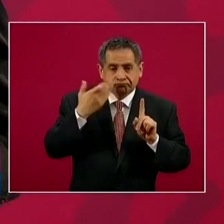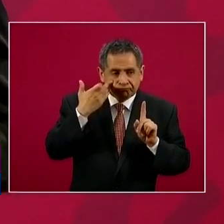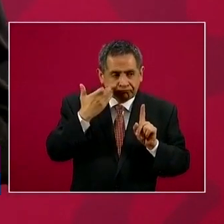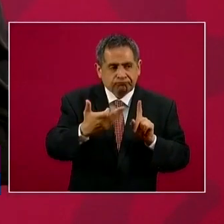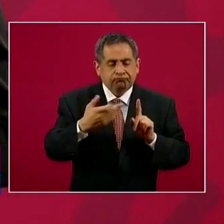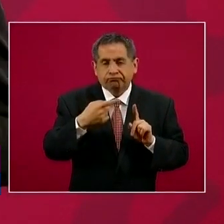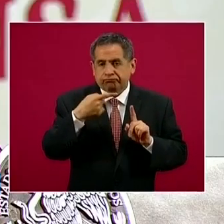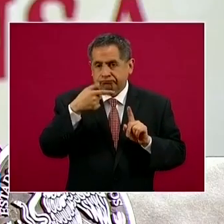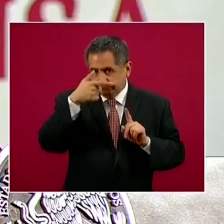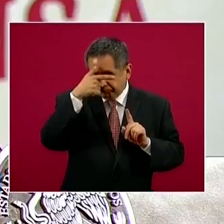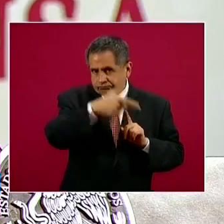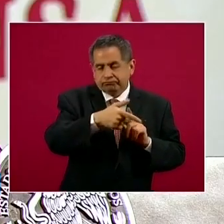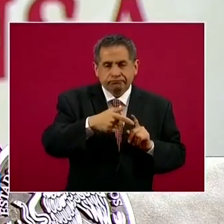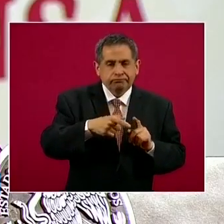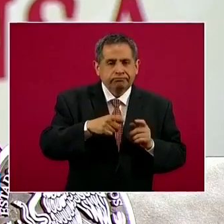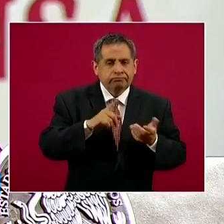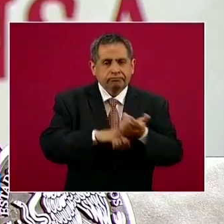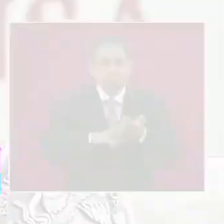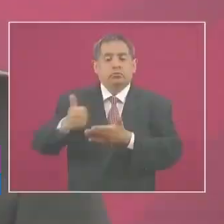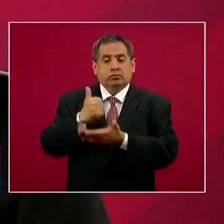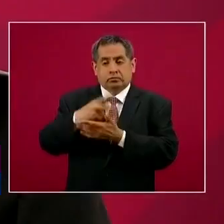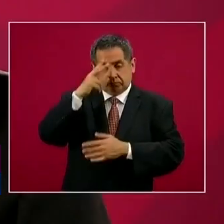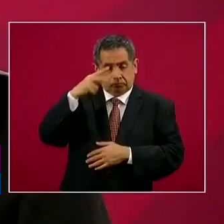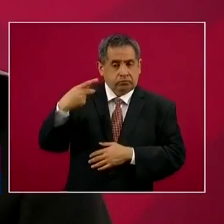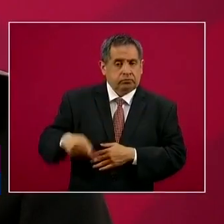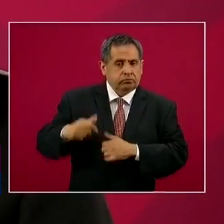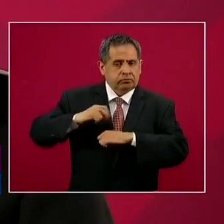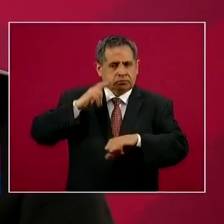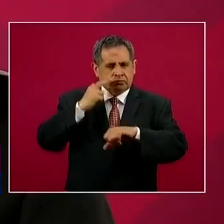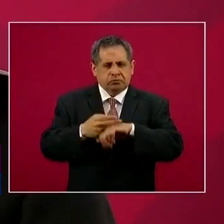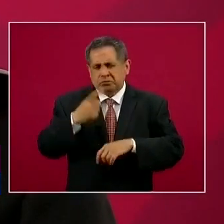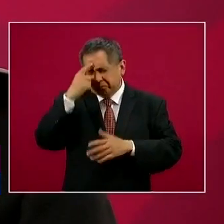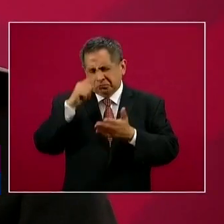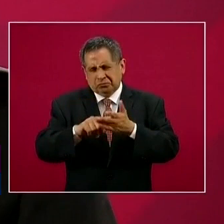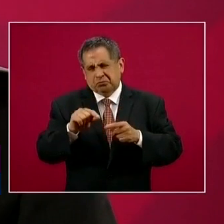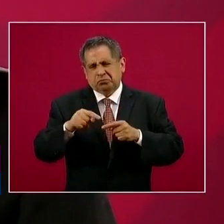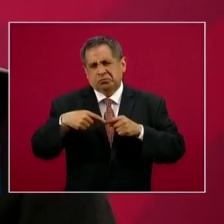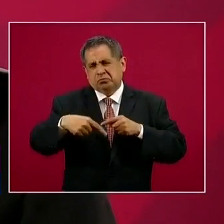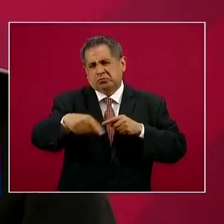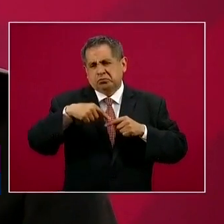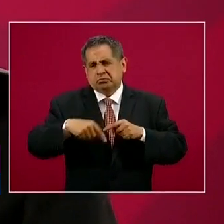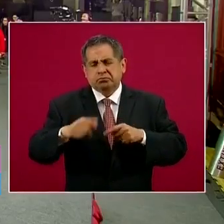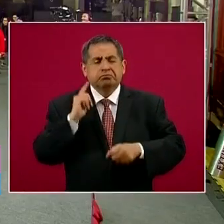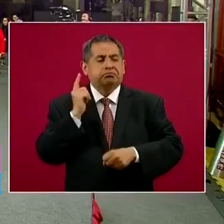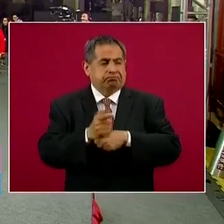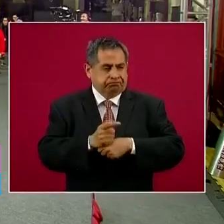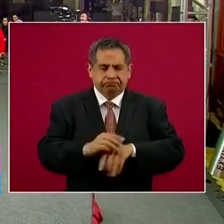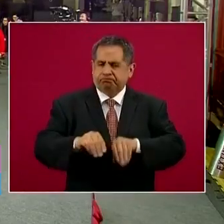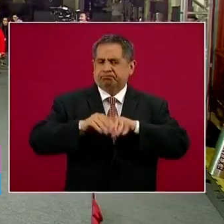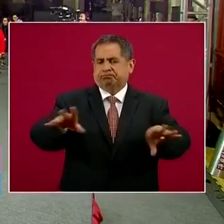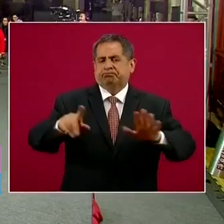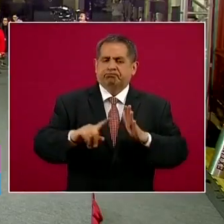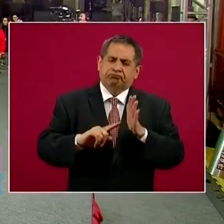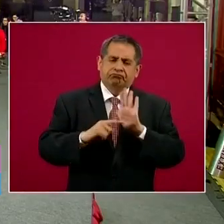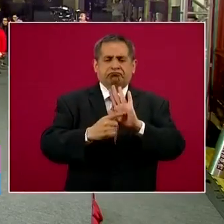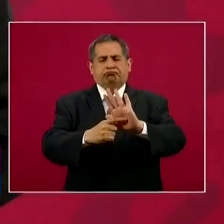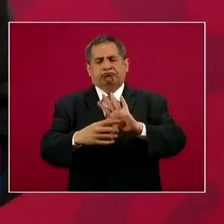que vieron, fueron traders. Yo creo que pronto vamos a tener ya